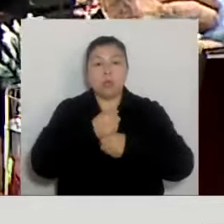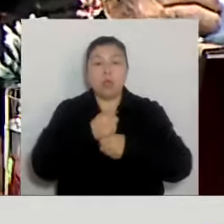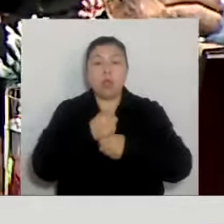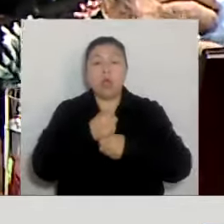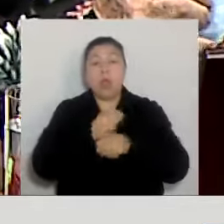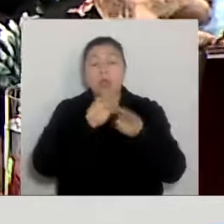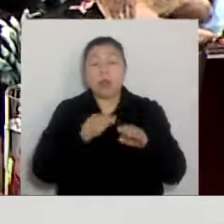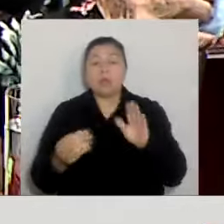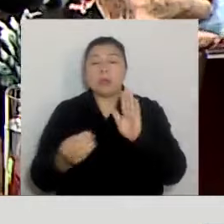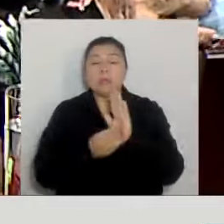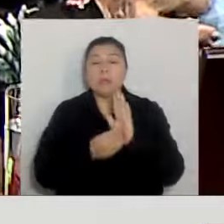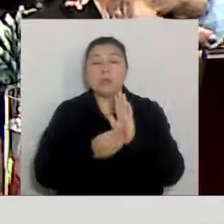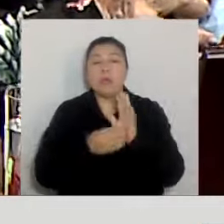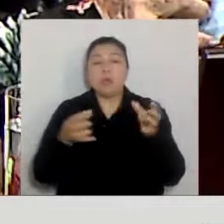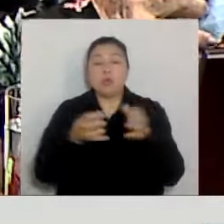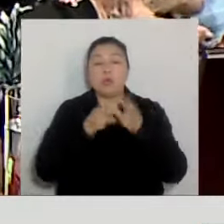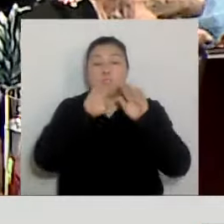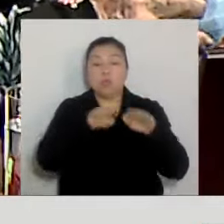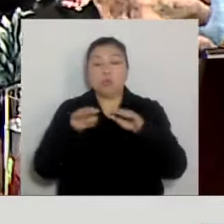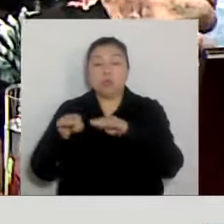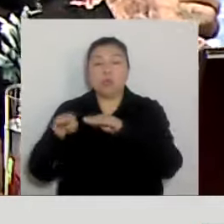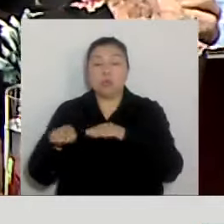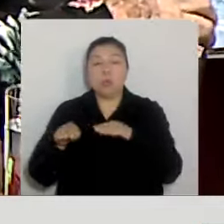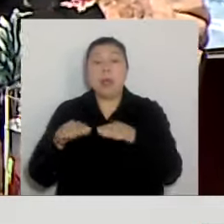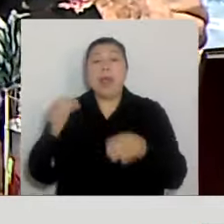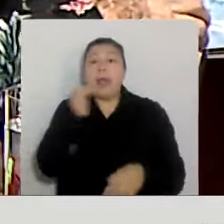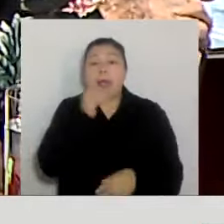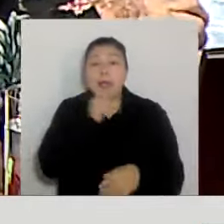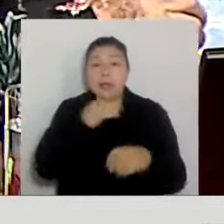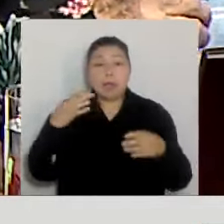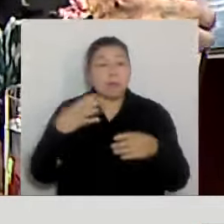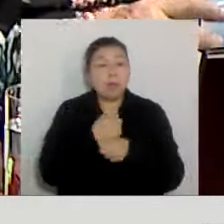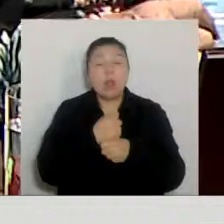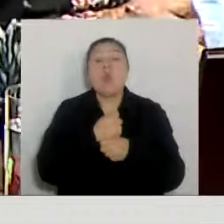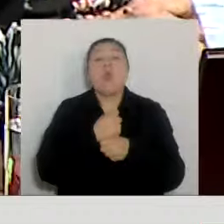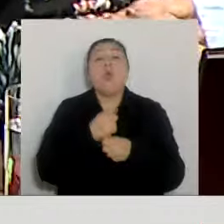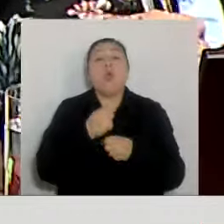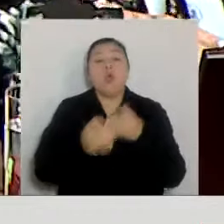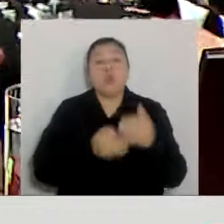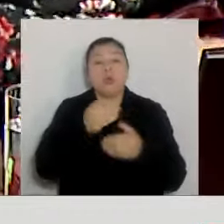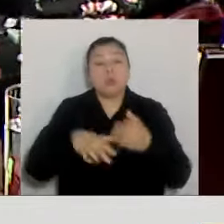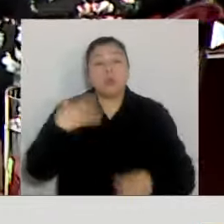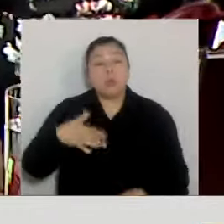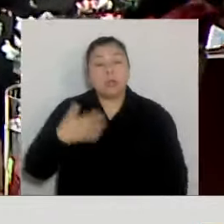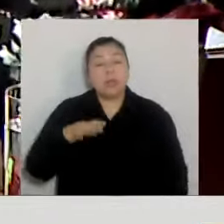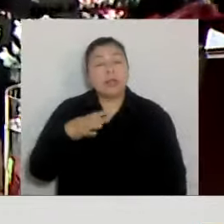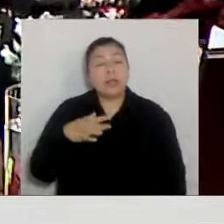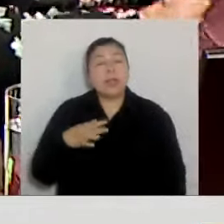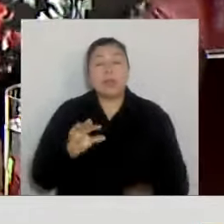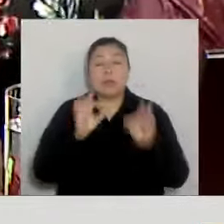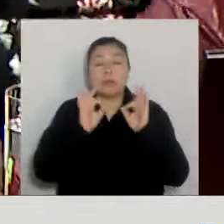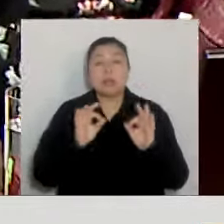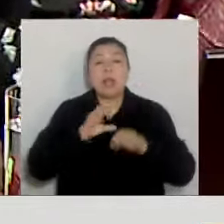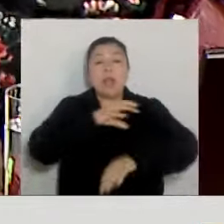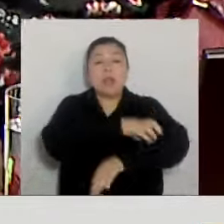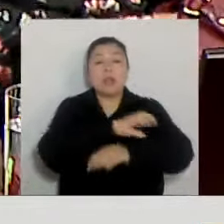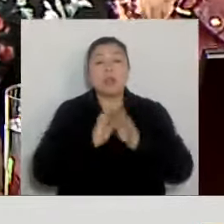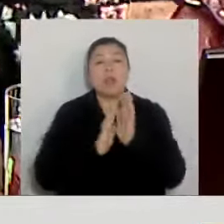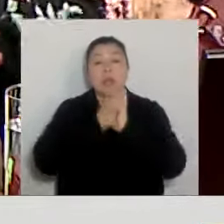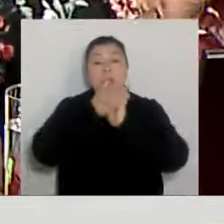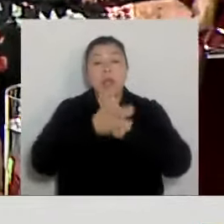fiscalización para agilizar los procesos creo que eso es muy importante y particularmente de la región de laan que